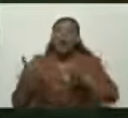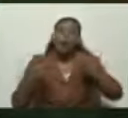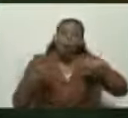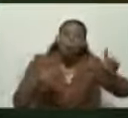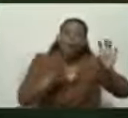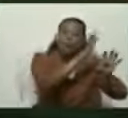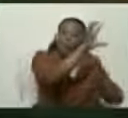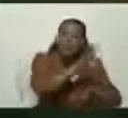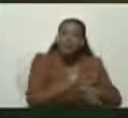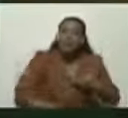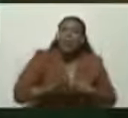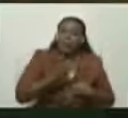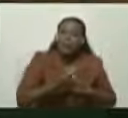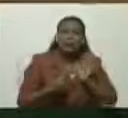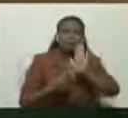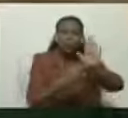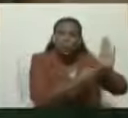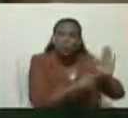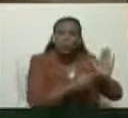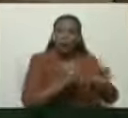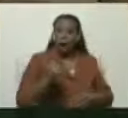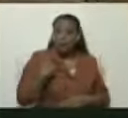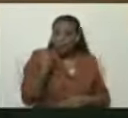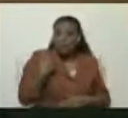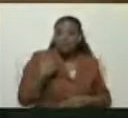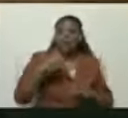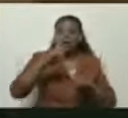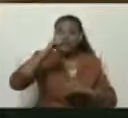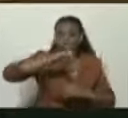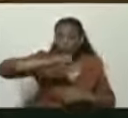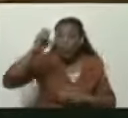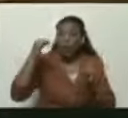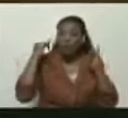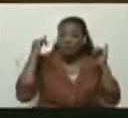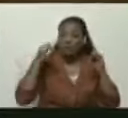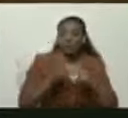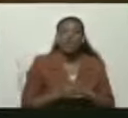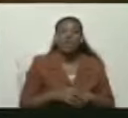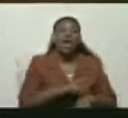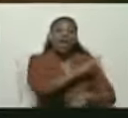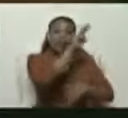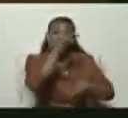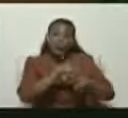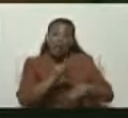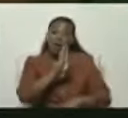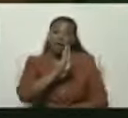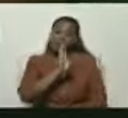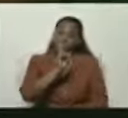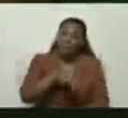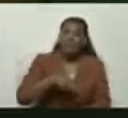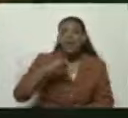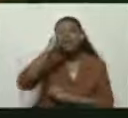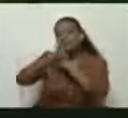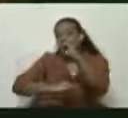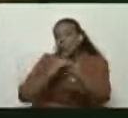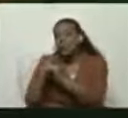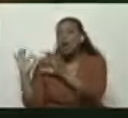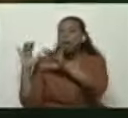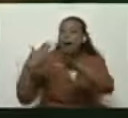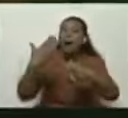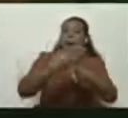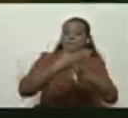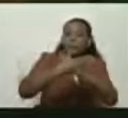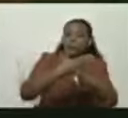pabellones, aquí en la Galería de Arte Nacional, y editoriales, tanto nacionales como internacionales, que han